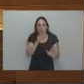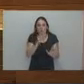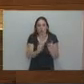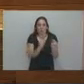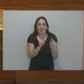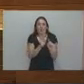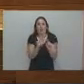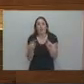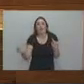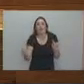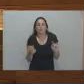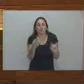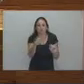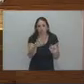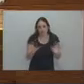la cuenta.